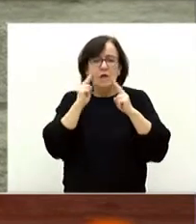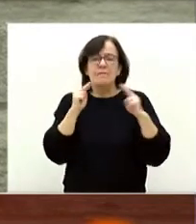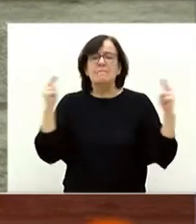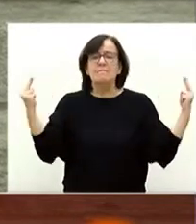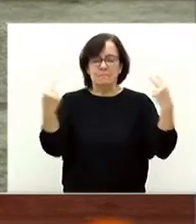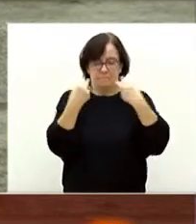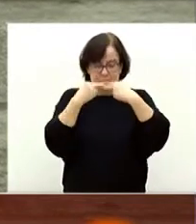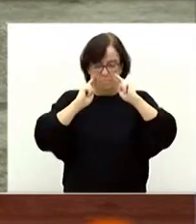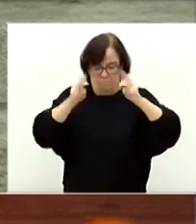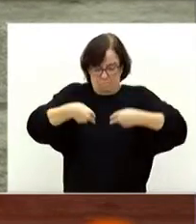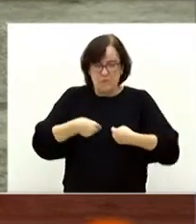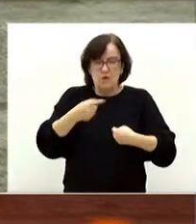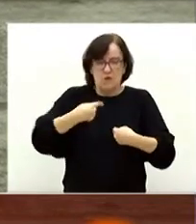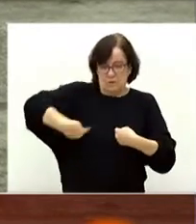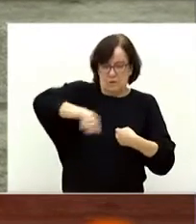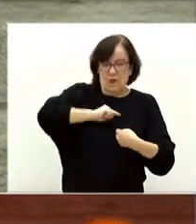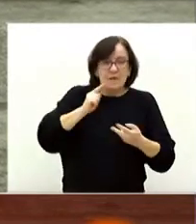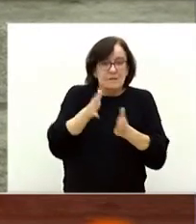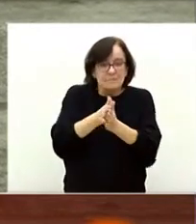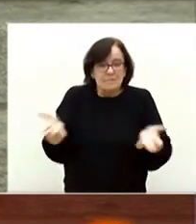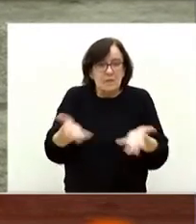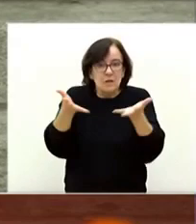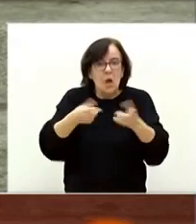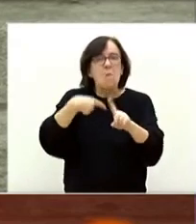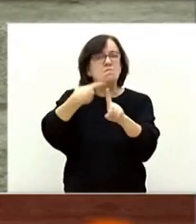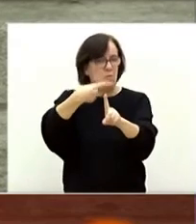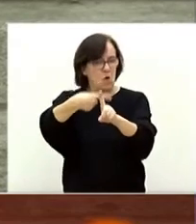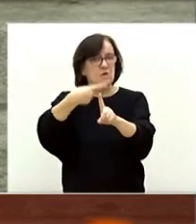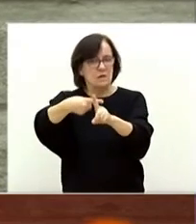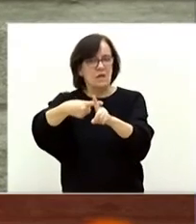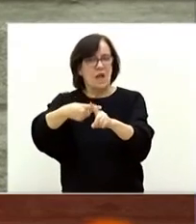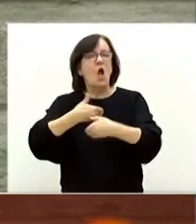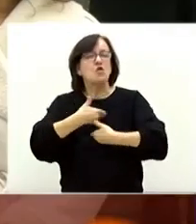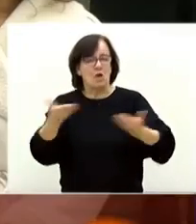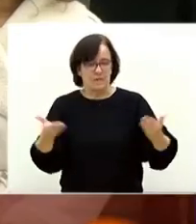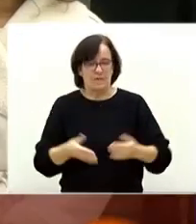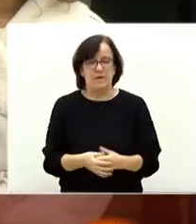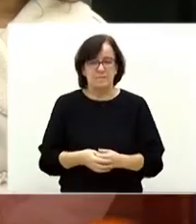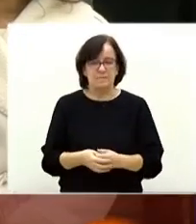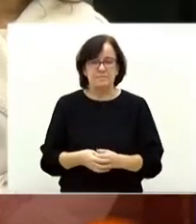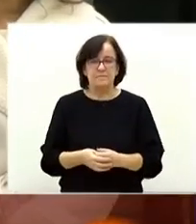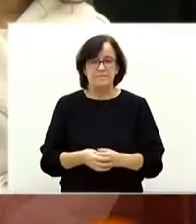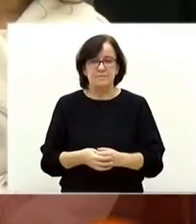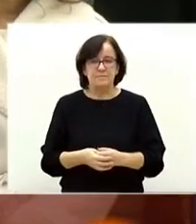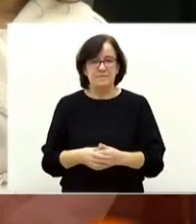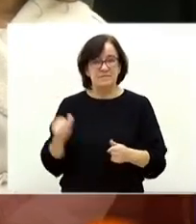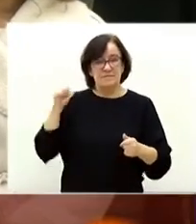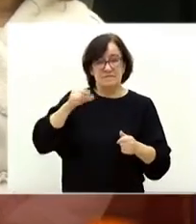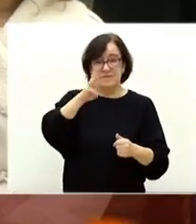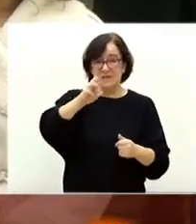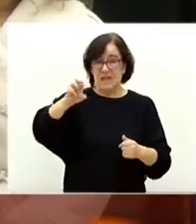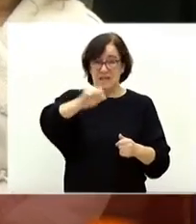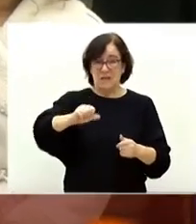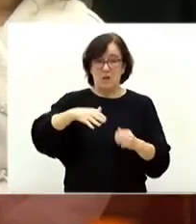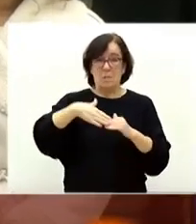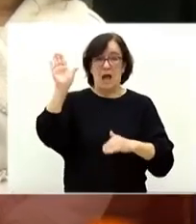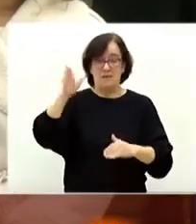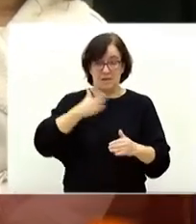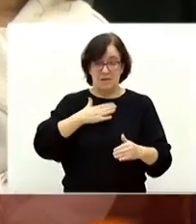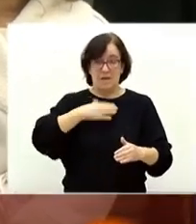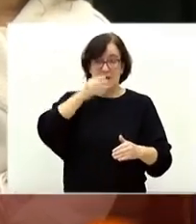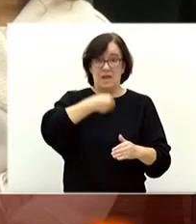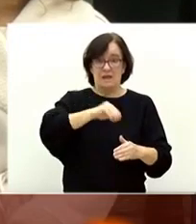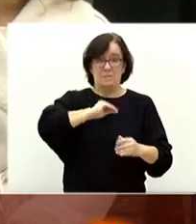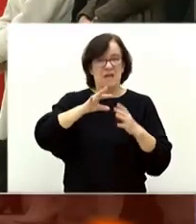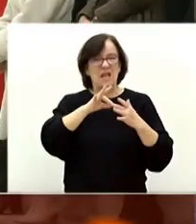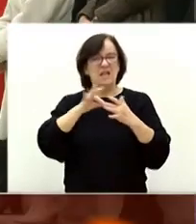nosotros mismos que alienta el optimismo y la confianza. Durante más de 30 años, nuestro país ha